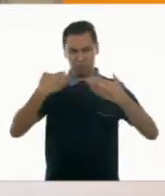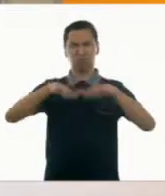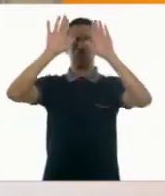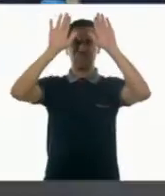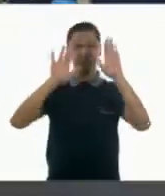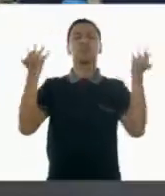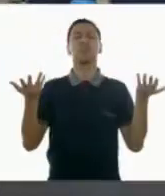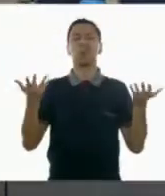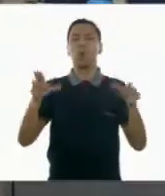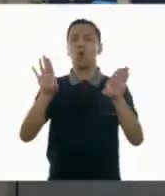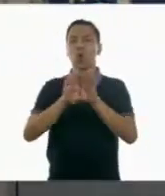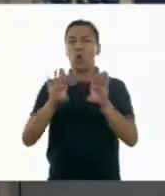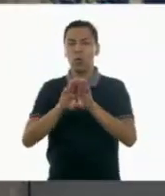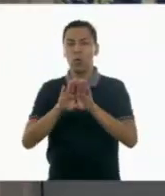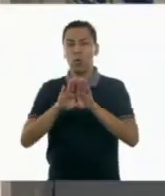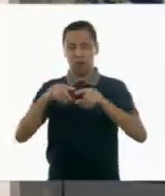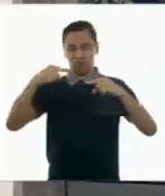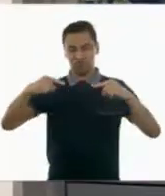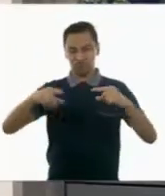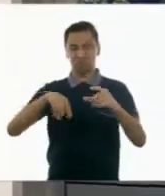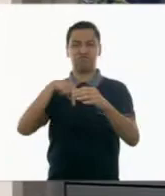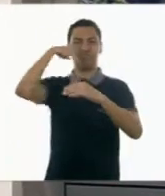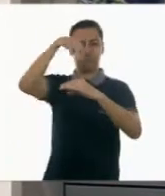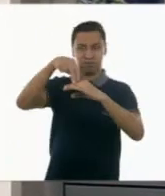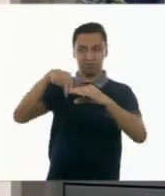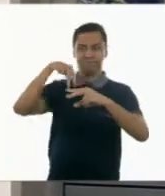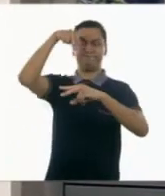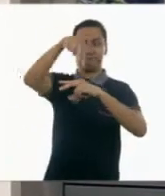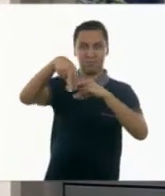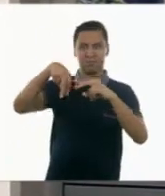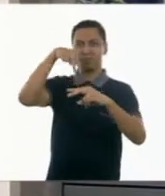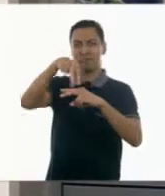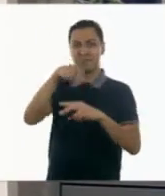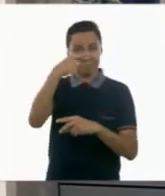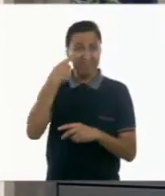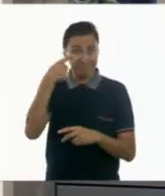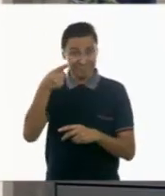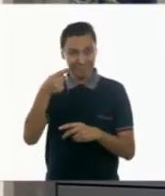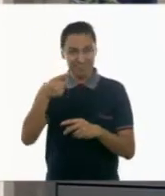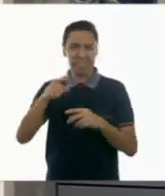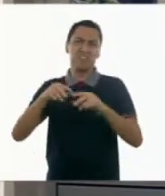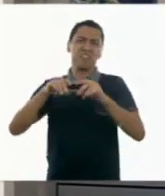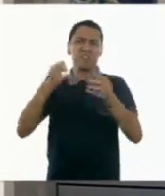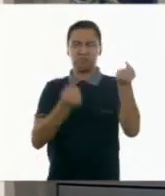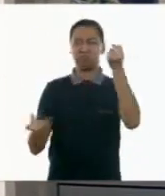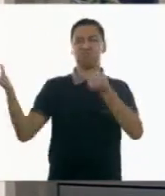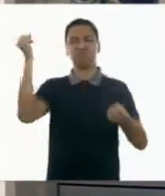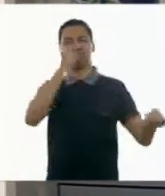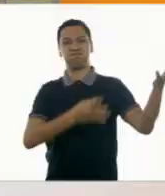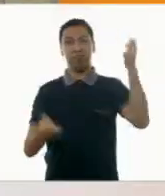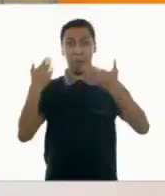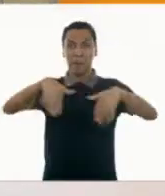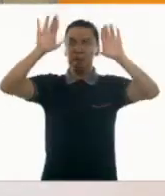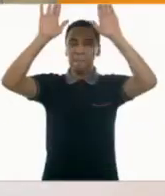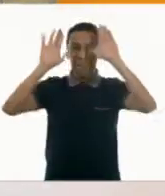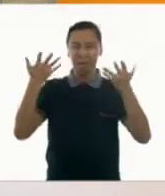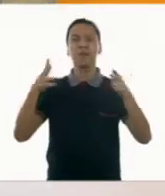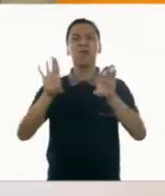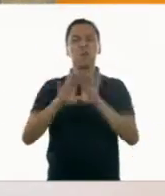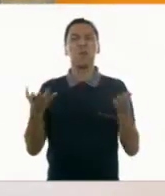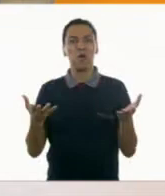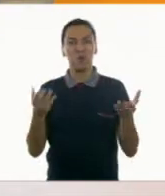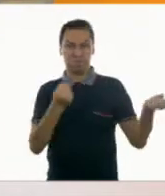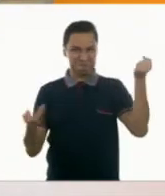acróbatas de calcetas. ¿Han visto las acrobacias en el circo? ¿Tú sí, Ale? ¿Has ido al circo? Sí,